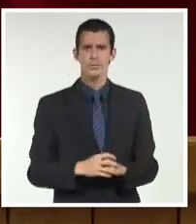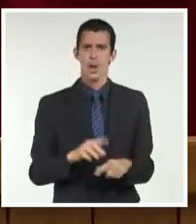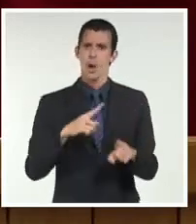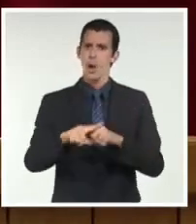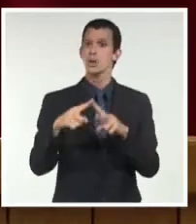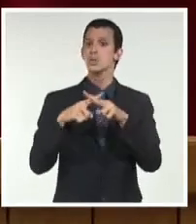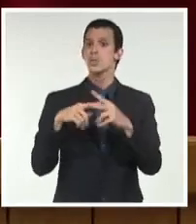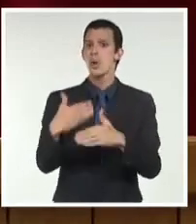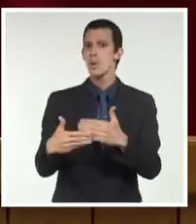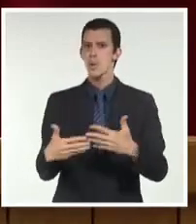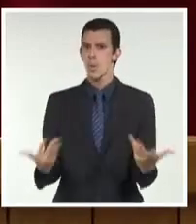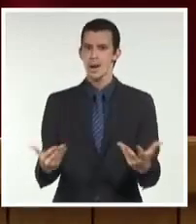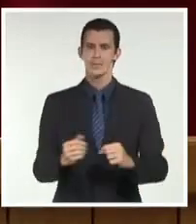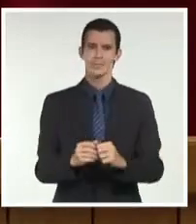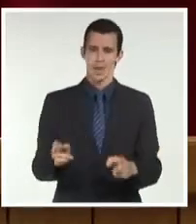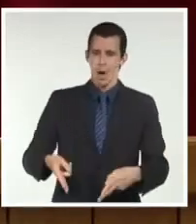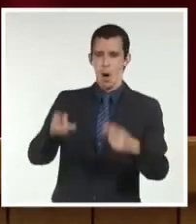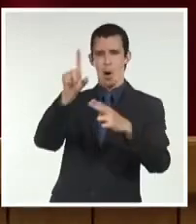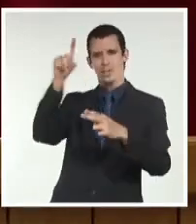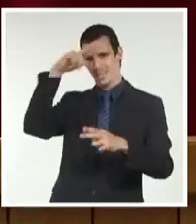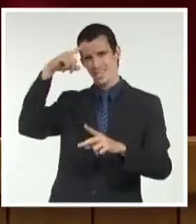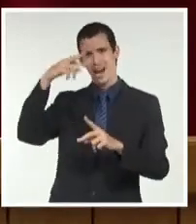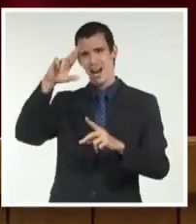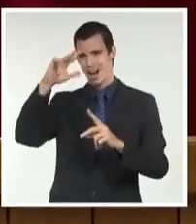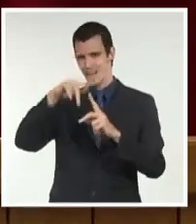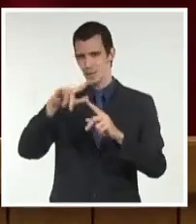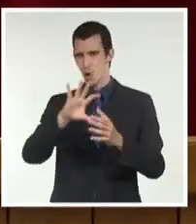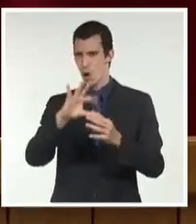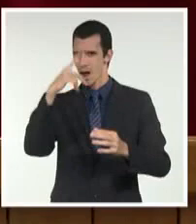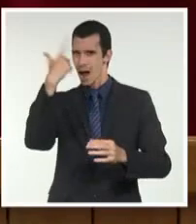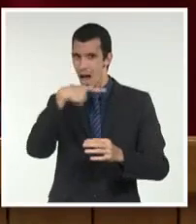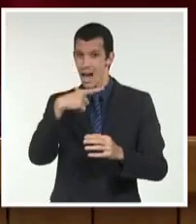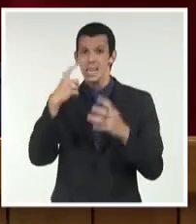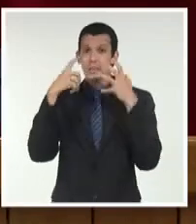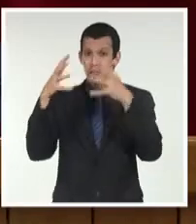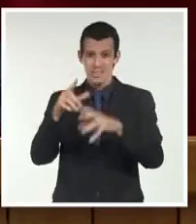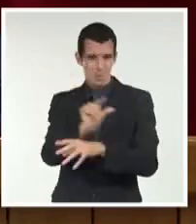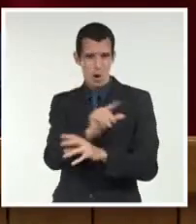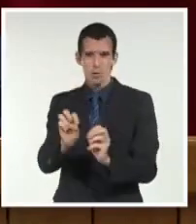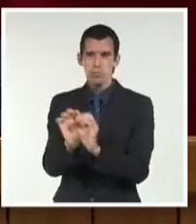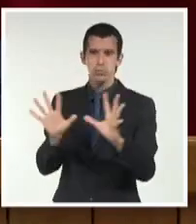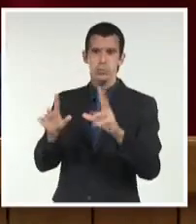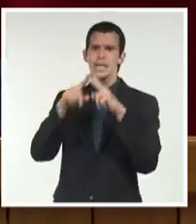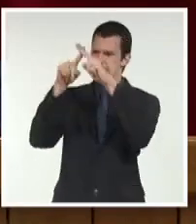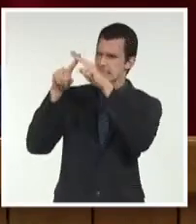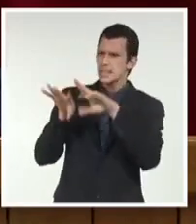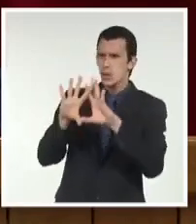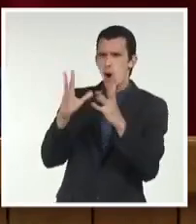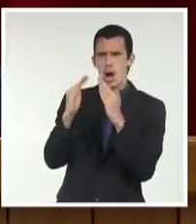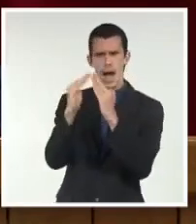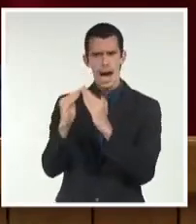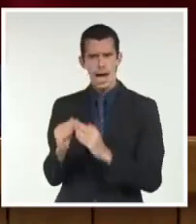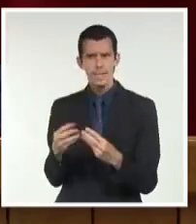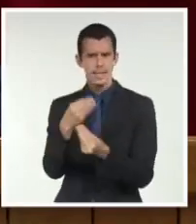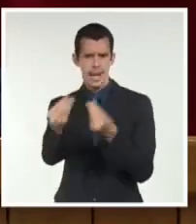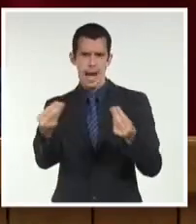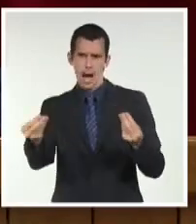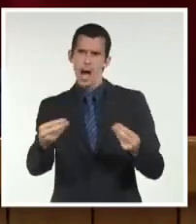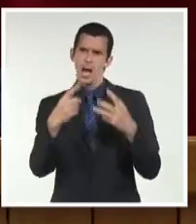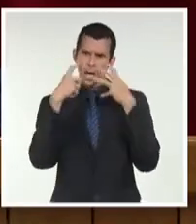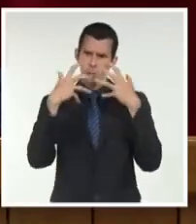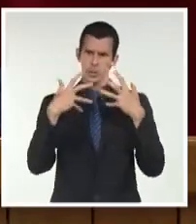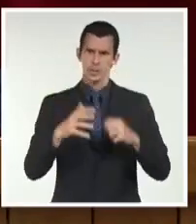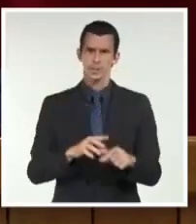lluvias en varias provincias, apoyar la transformación de los barrios con especial énfasis en las familias en situación de